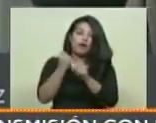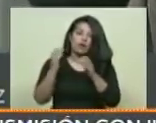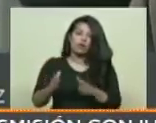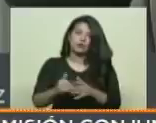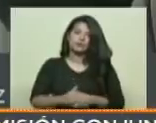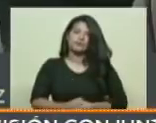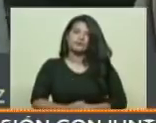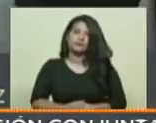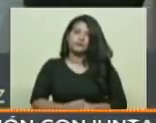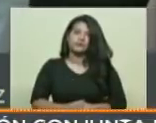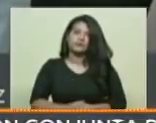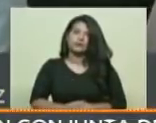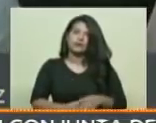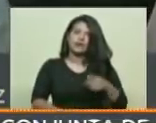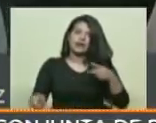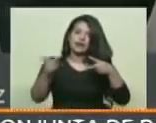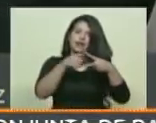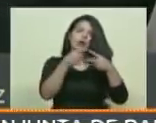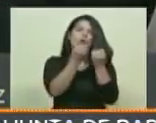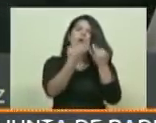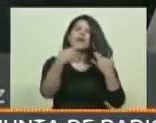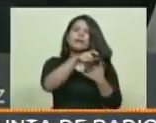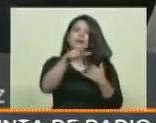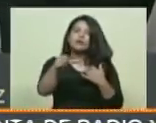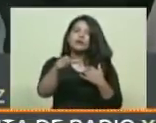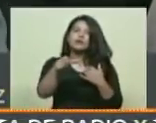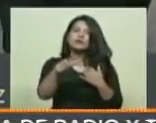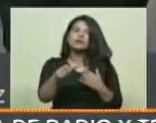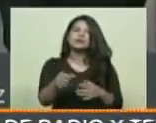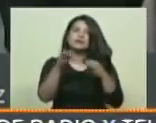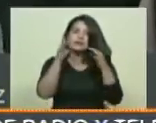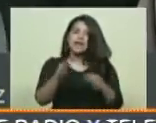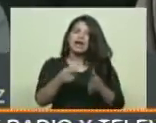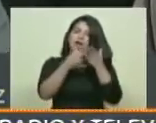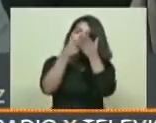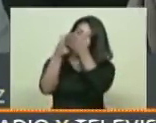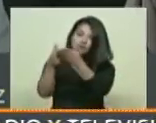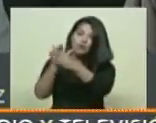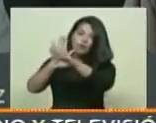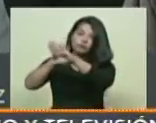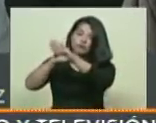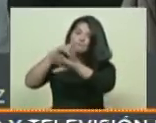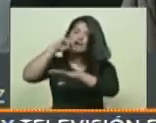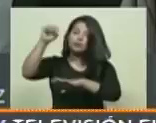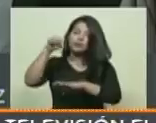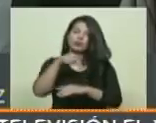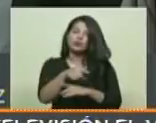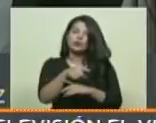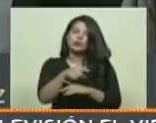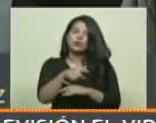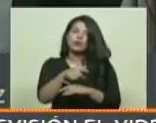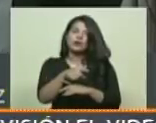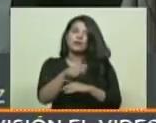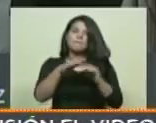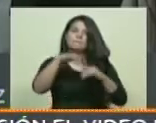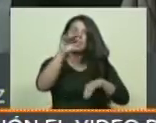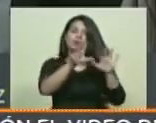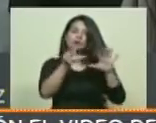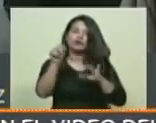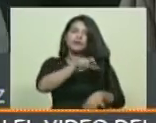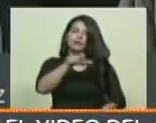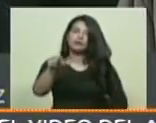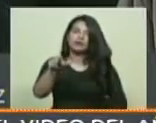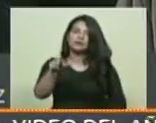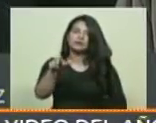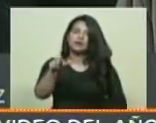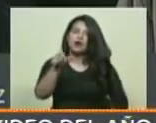las trabajadoras. Sobre el número de personas, te puedo informar que hemos dado recomendación de beneficio para más de 80 personas. Son